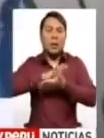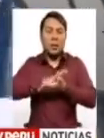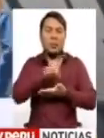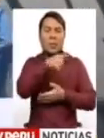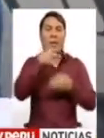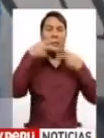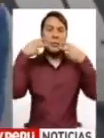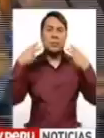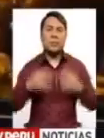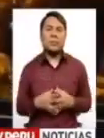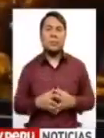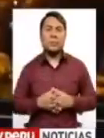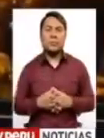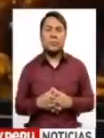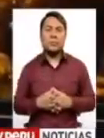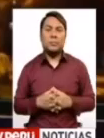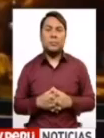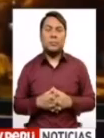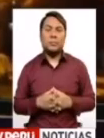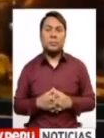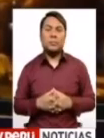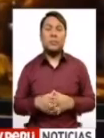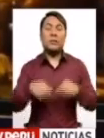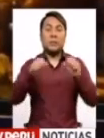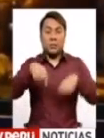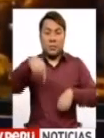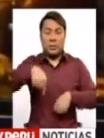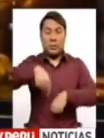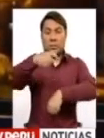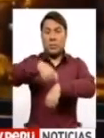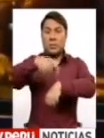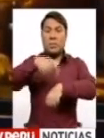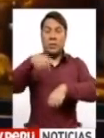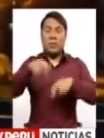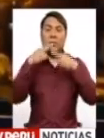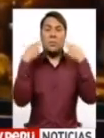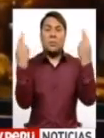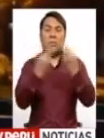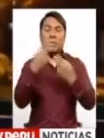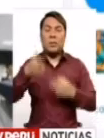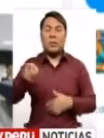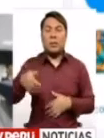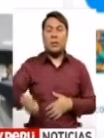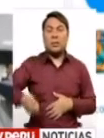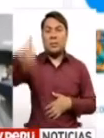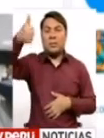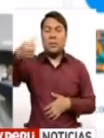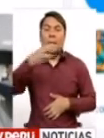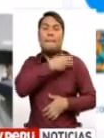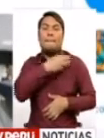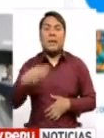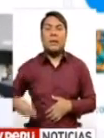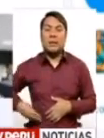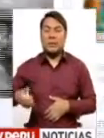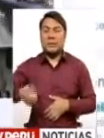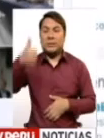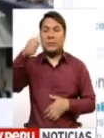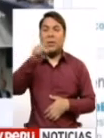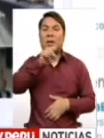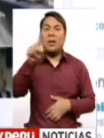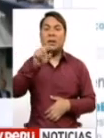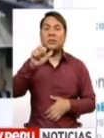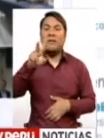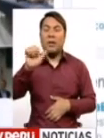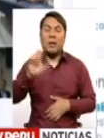Loreto. Bien, así es. En estos momentos se vienen reuniendo con el presidente del Consejo de Ministros, los APUs